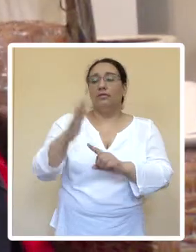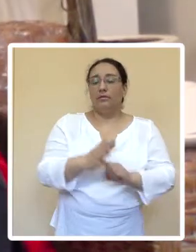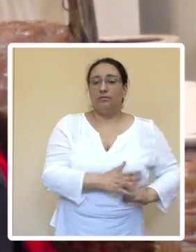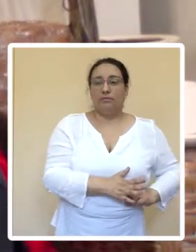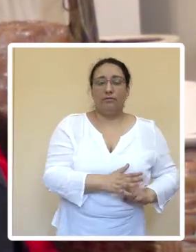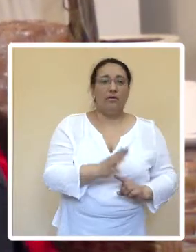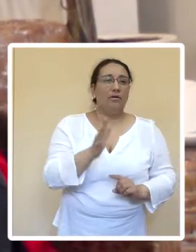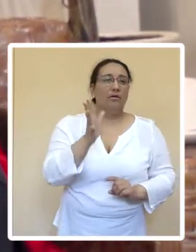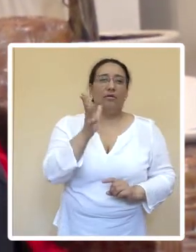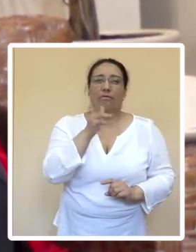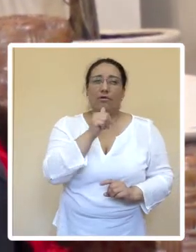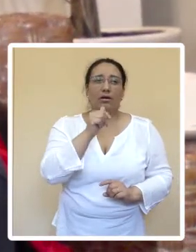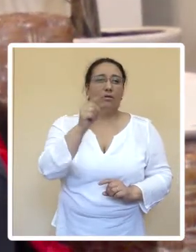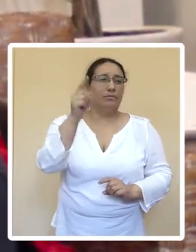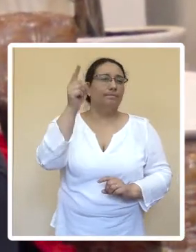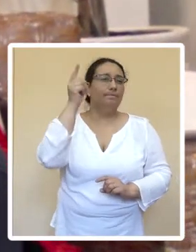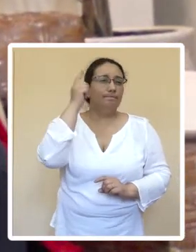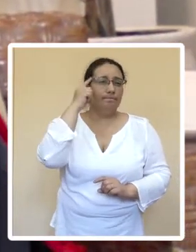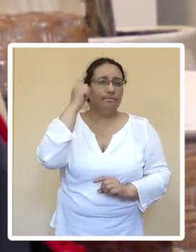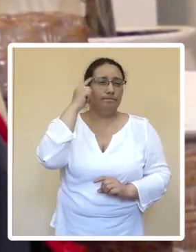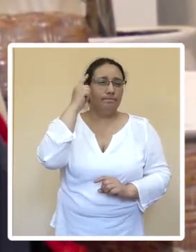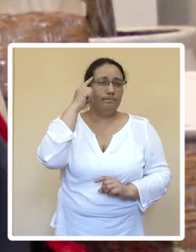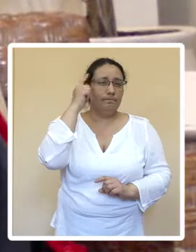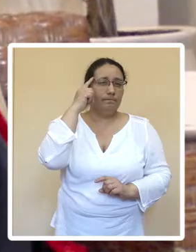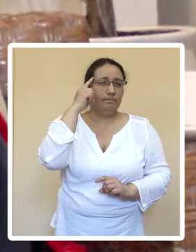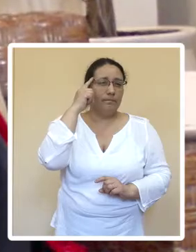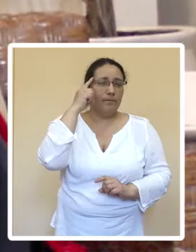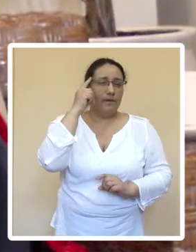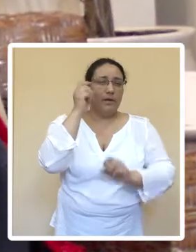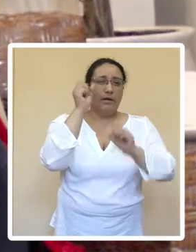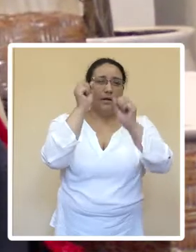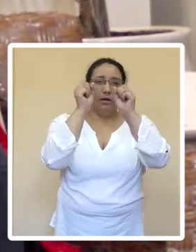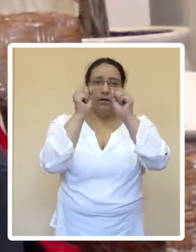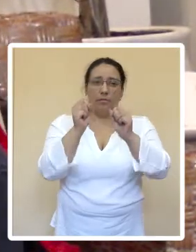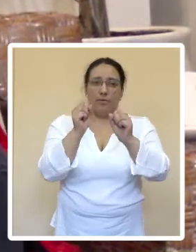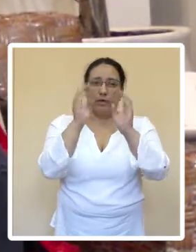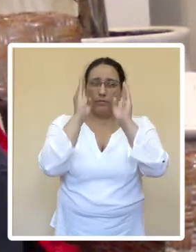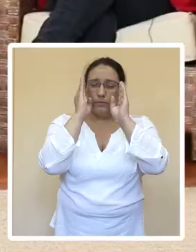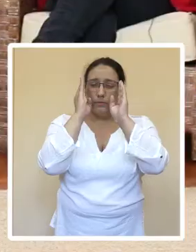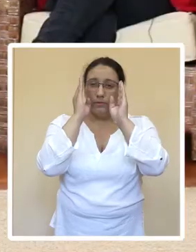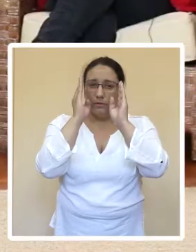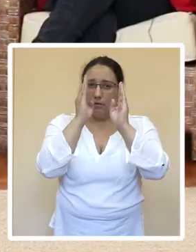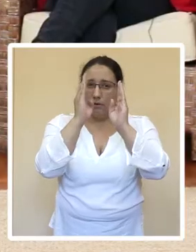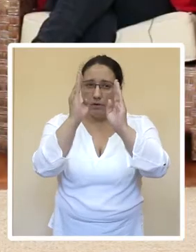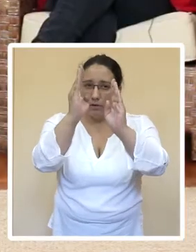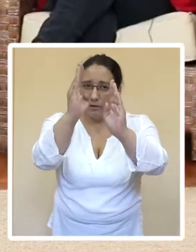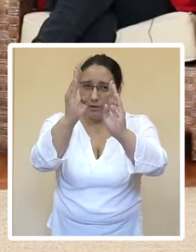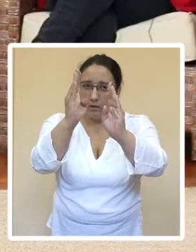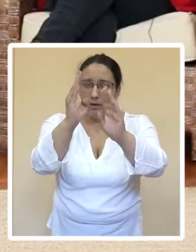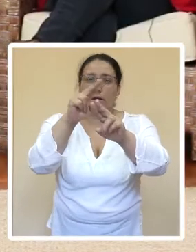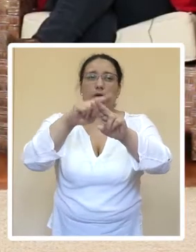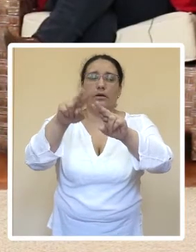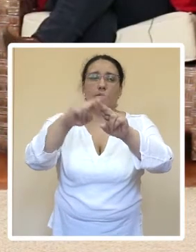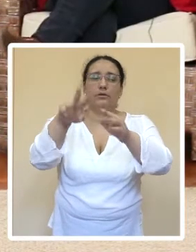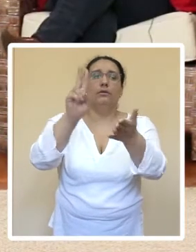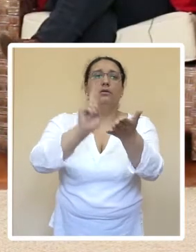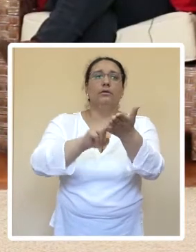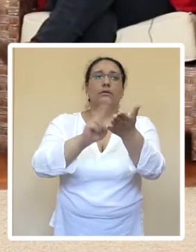una mirada que vaya orientada a generar una verdadera integración, una